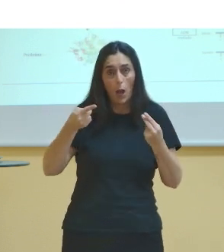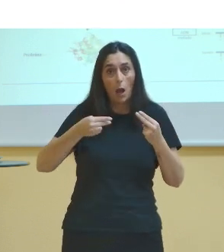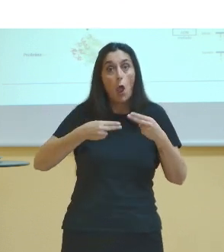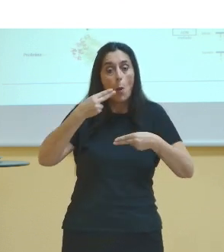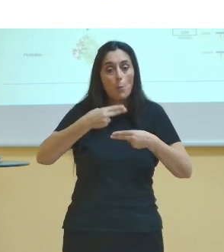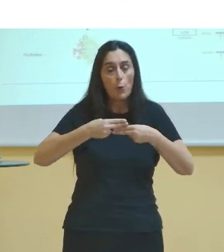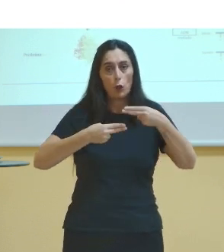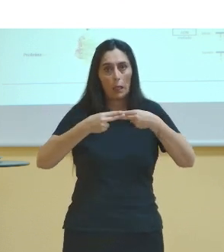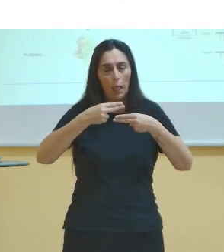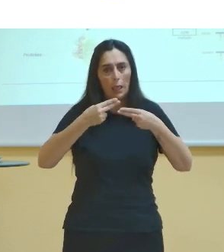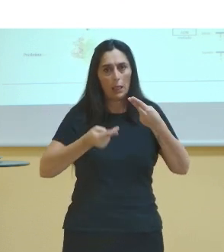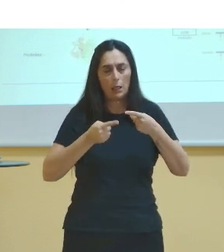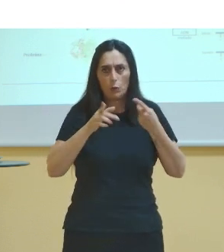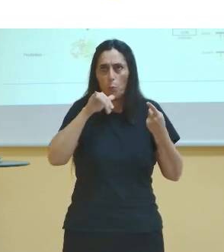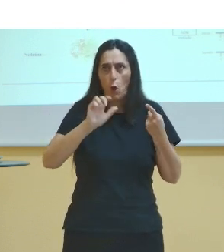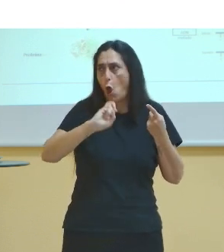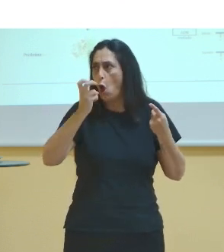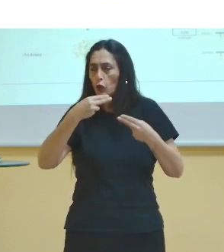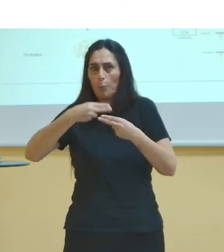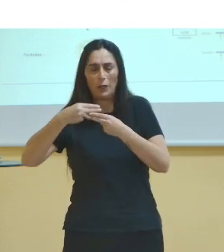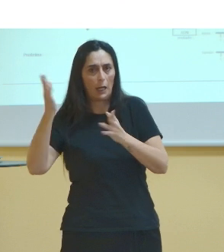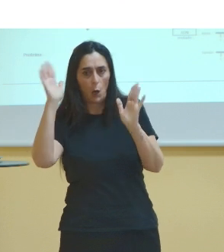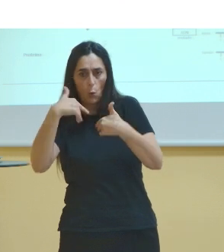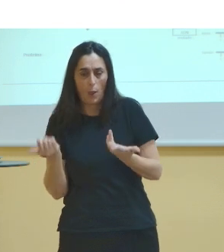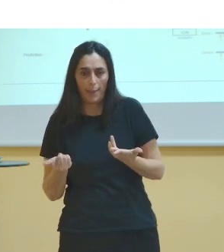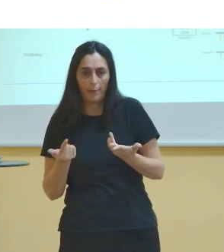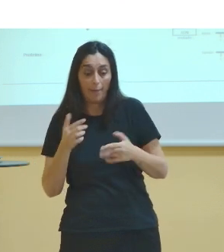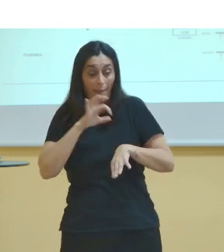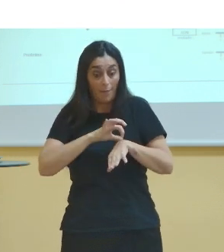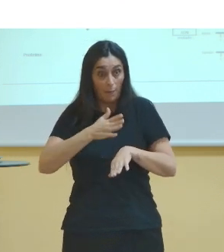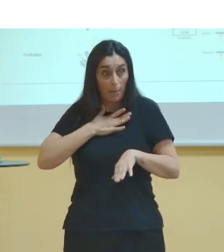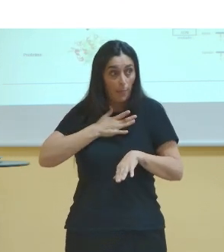proteínas, porque hay muchos otros genes que no expresan proteínas y muchas de nuestras enfermedades